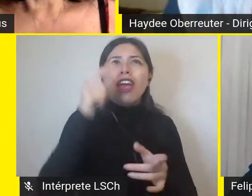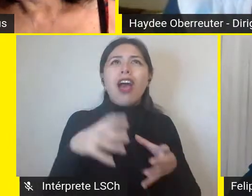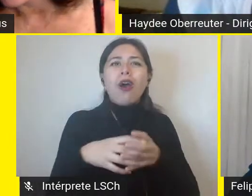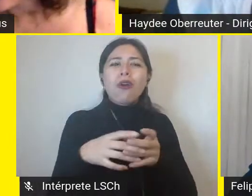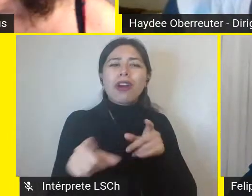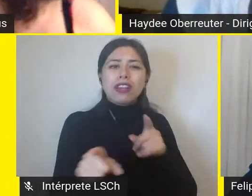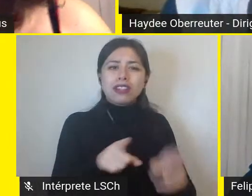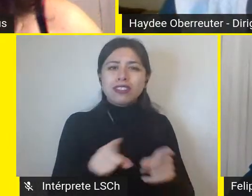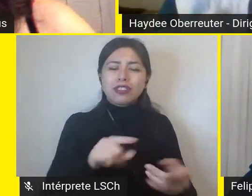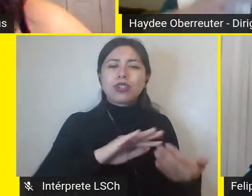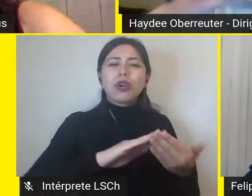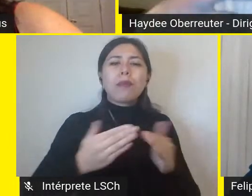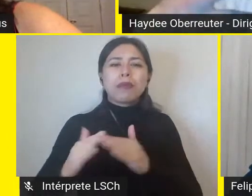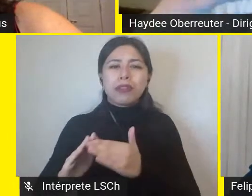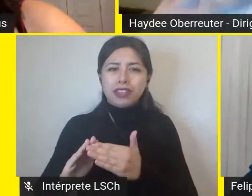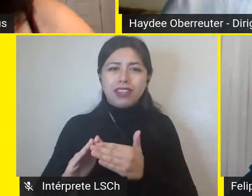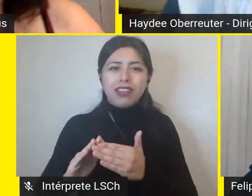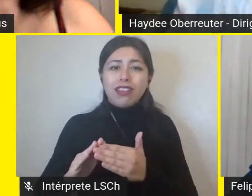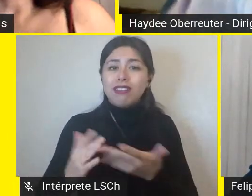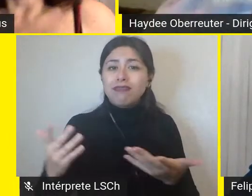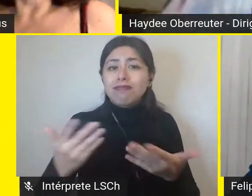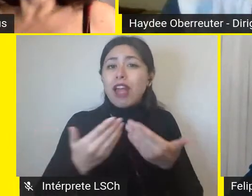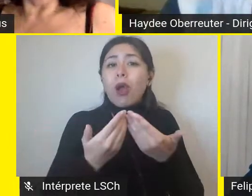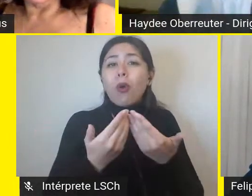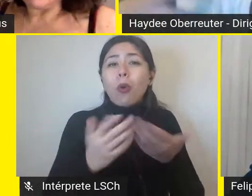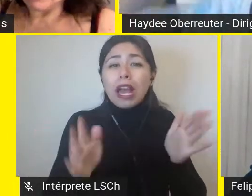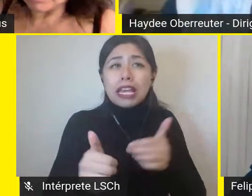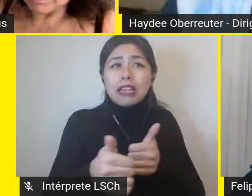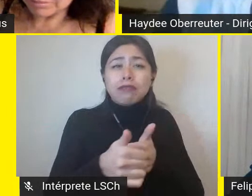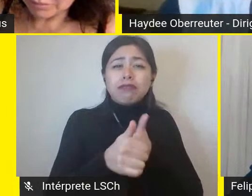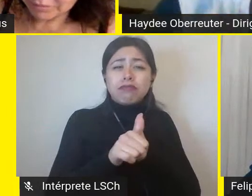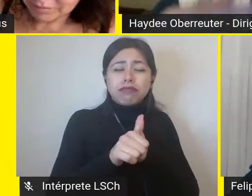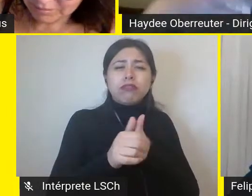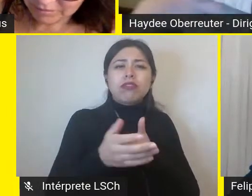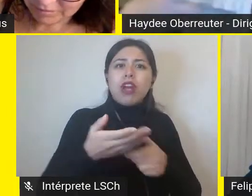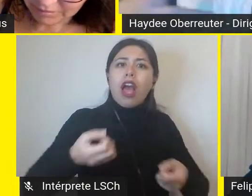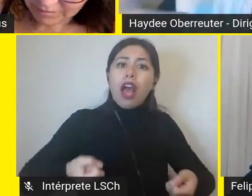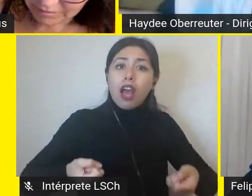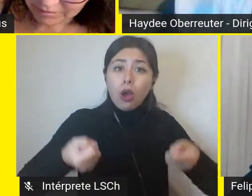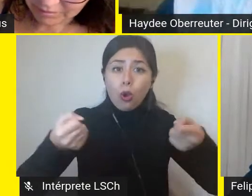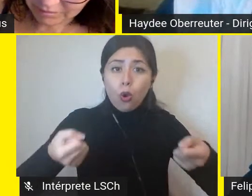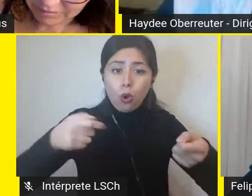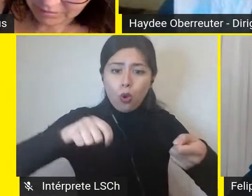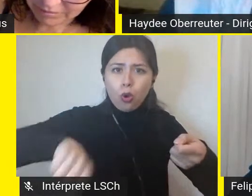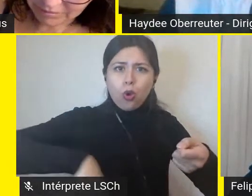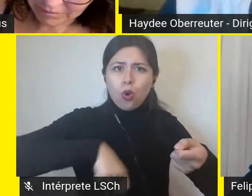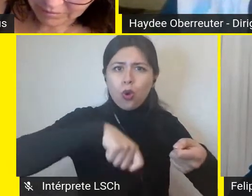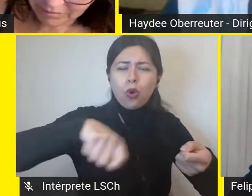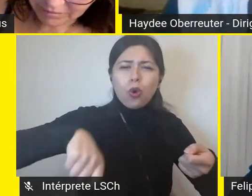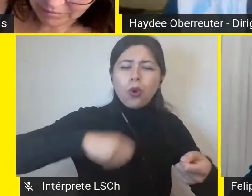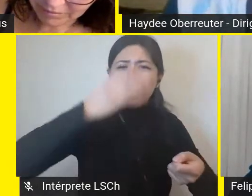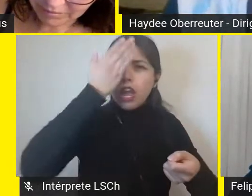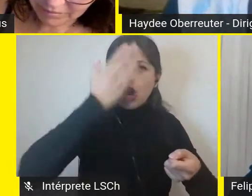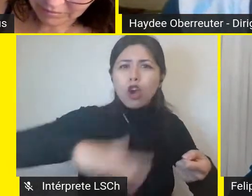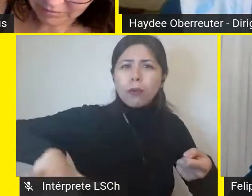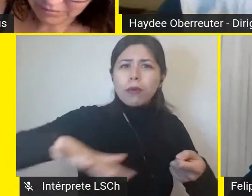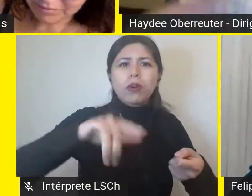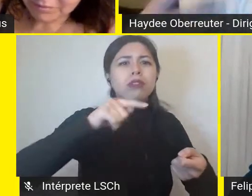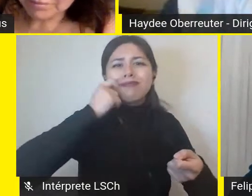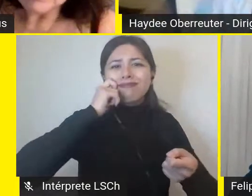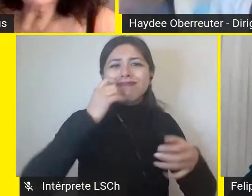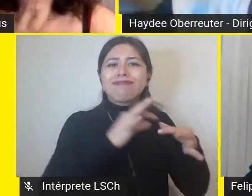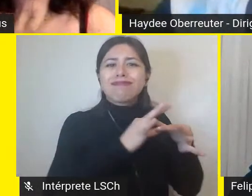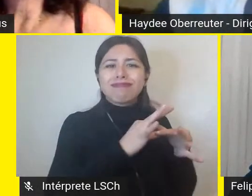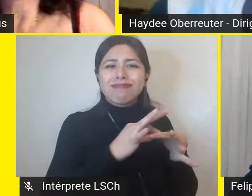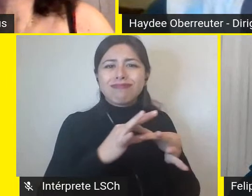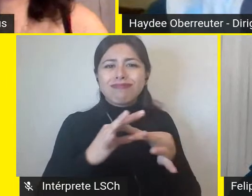organización comunitaria frente a cualquier adversidad. La olla común es un elemento de continuidad en esta historia.